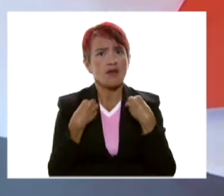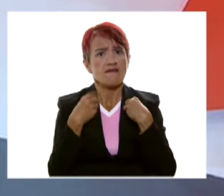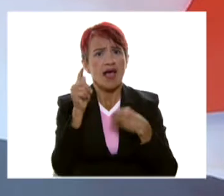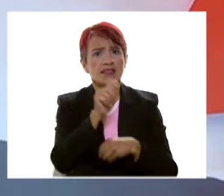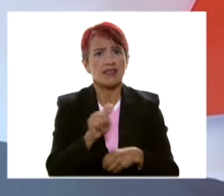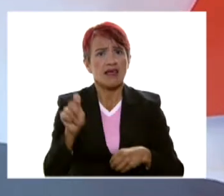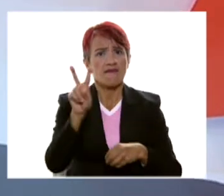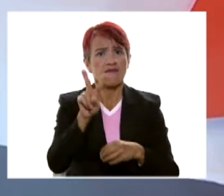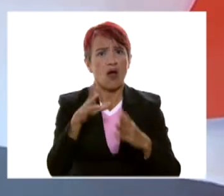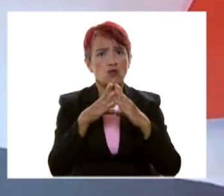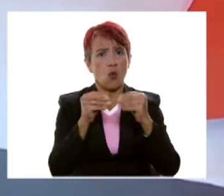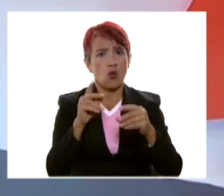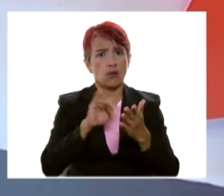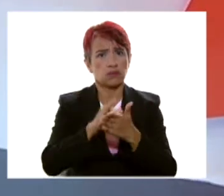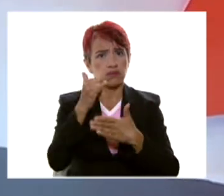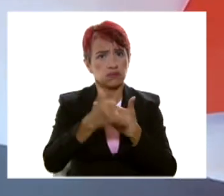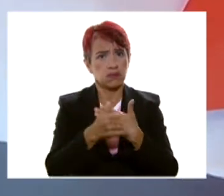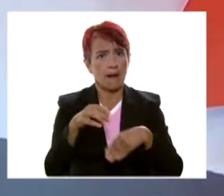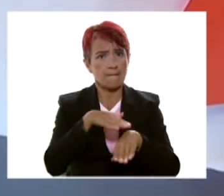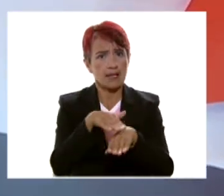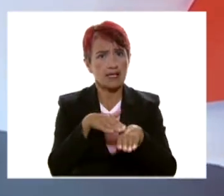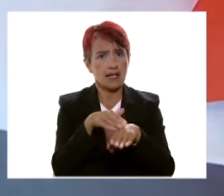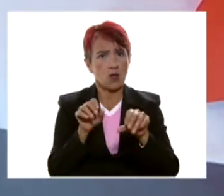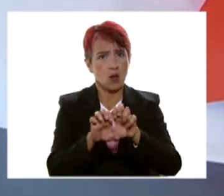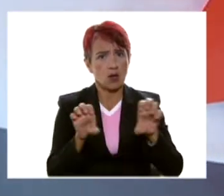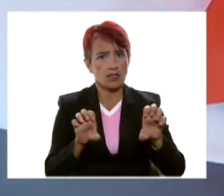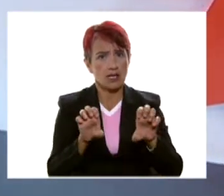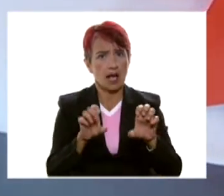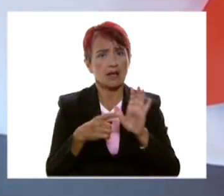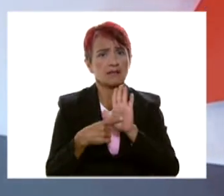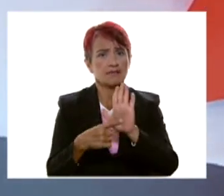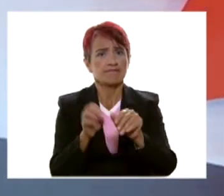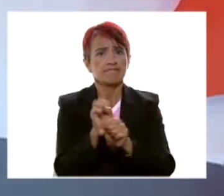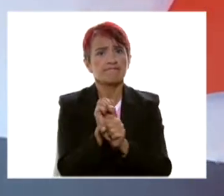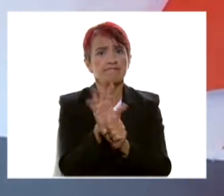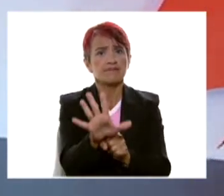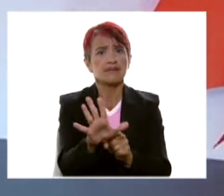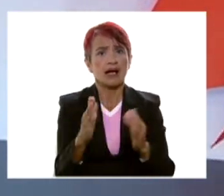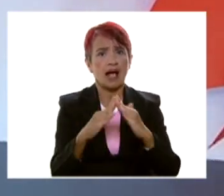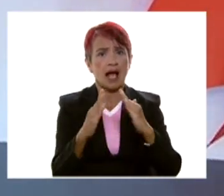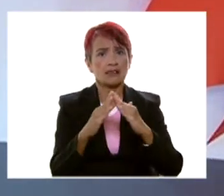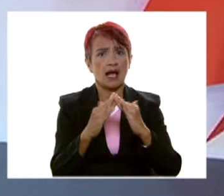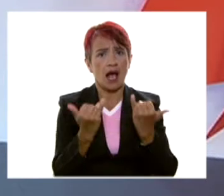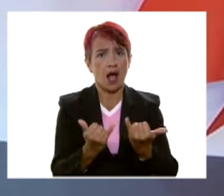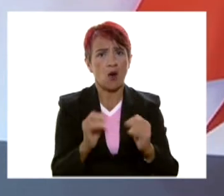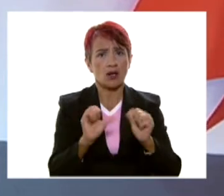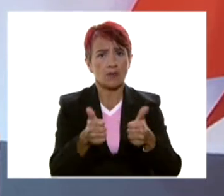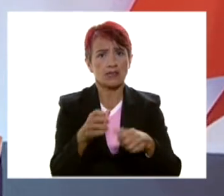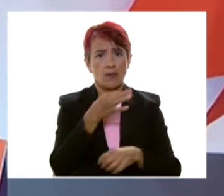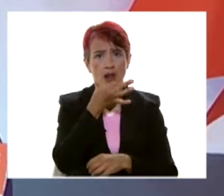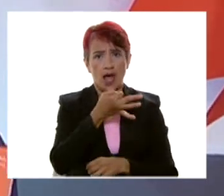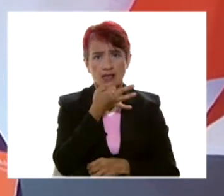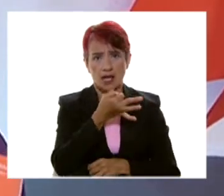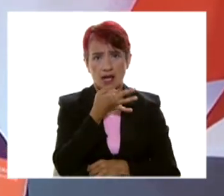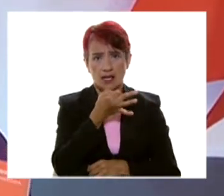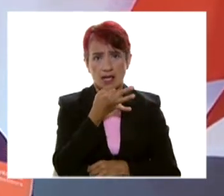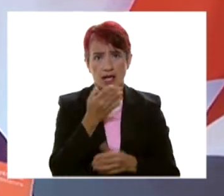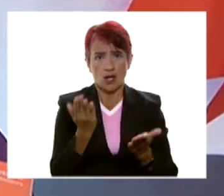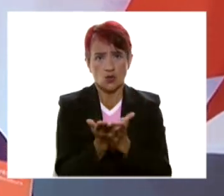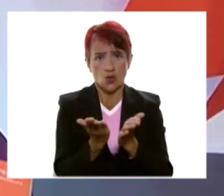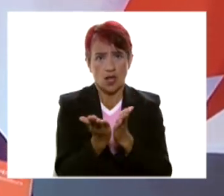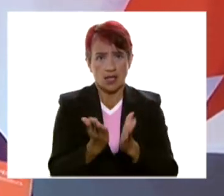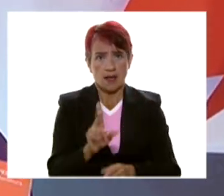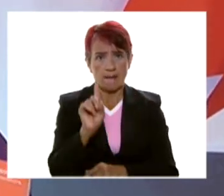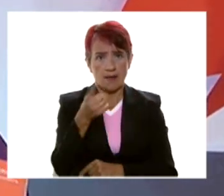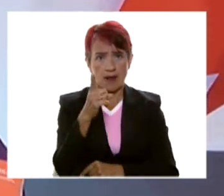posible este proyecto conjuntamente con el Ministerio de Educación y poder llegar hasta sus hogares. Bien, comenzamos en esta tarde, por supuesto, con los estudiantes de primer